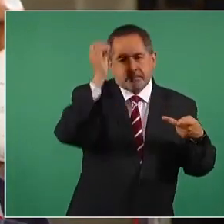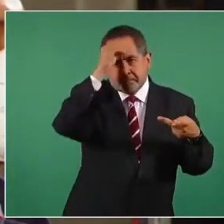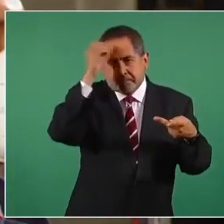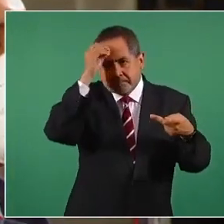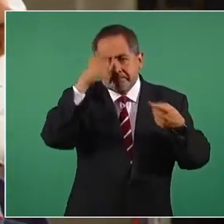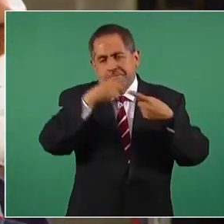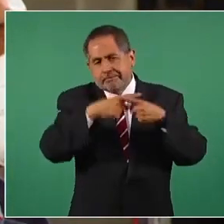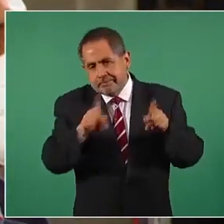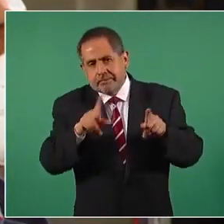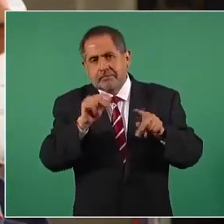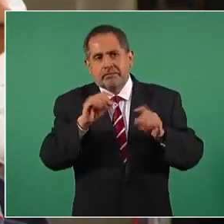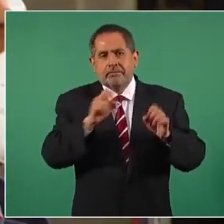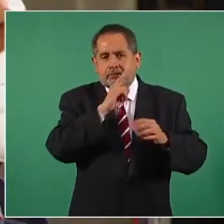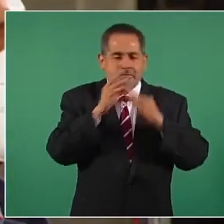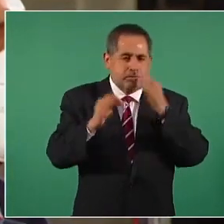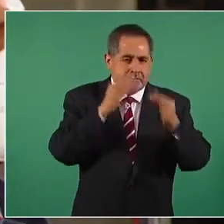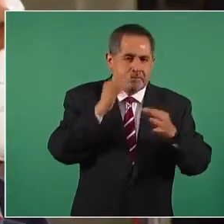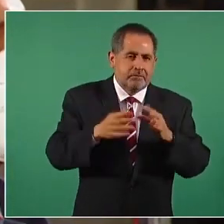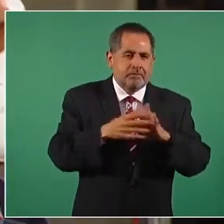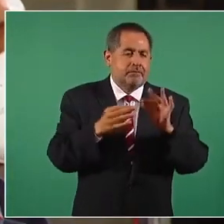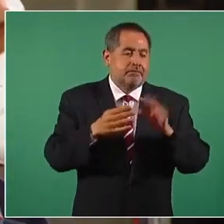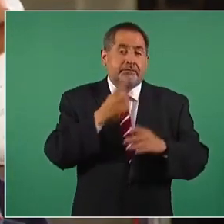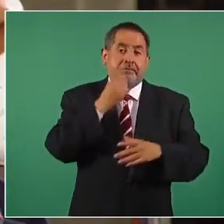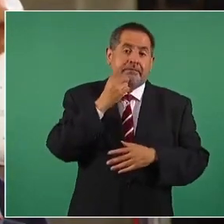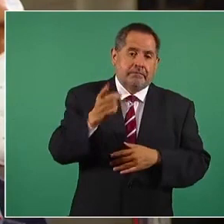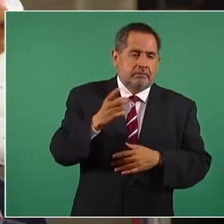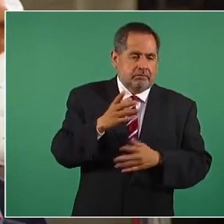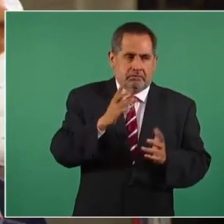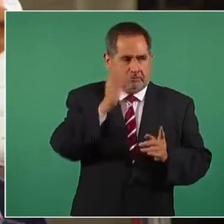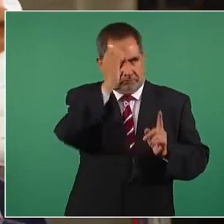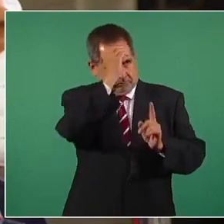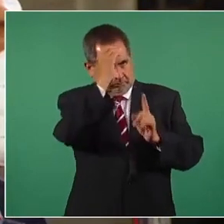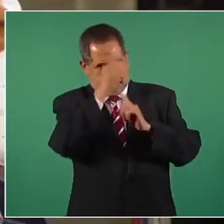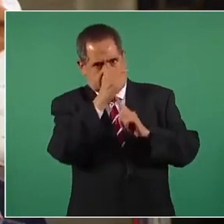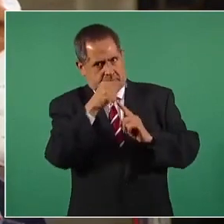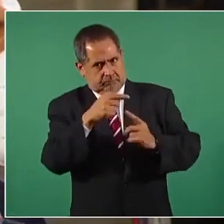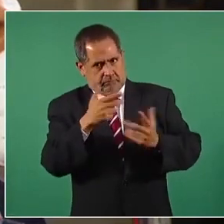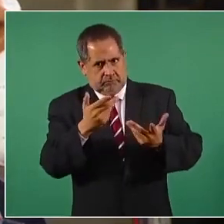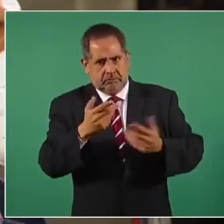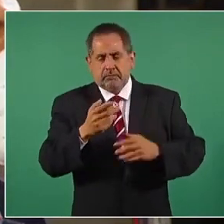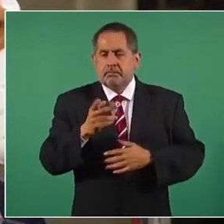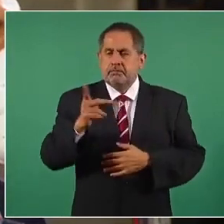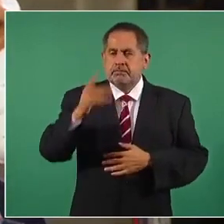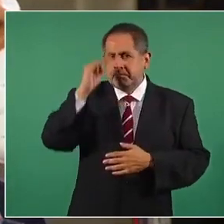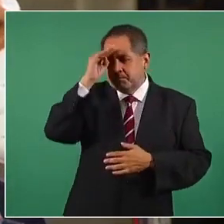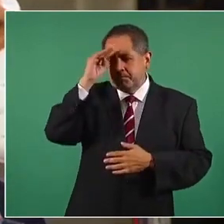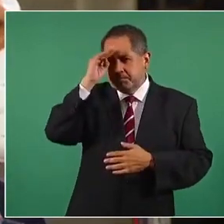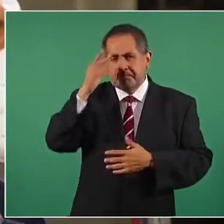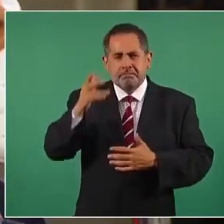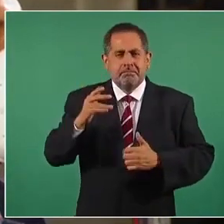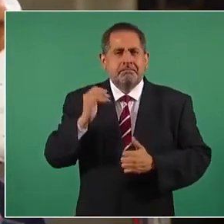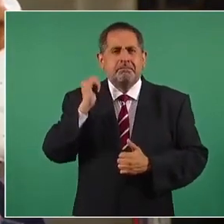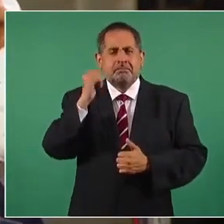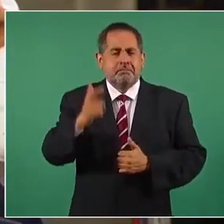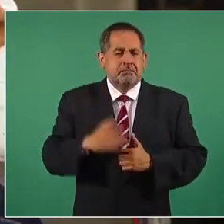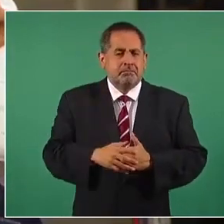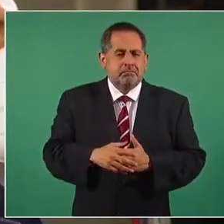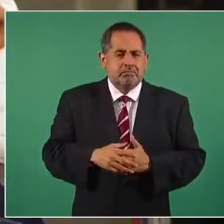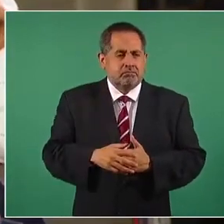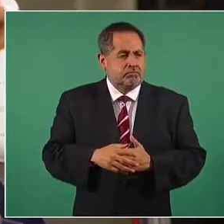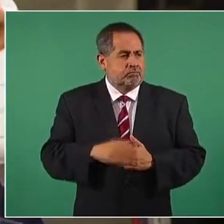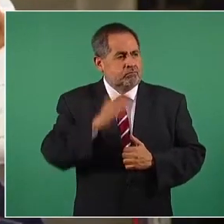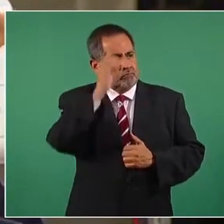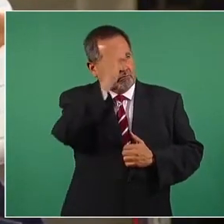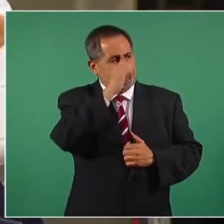presidente, y dicen que son, o sea, son artículos de opinión? ¿Se ha pensado, en este caso, rebatir